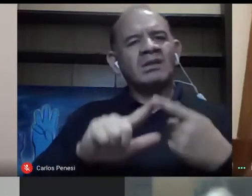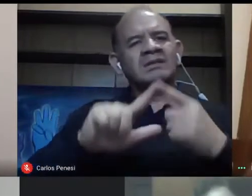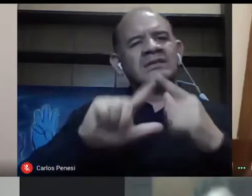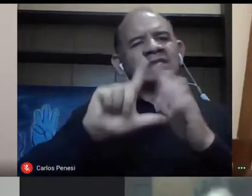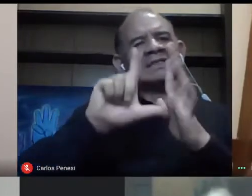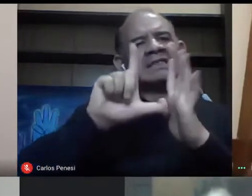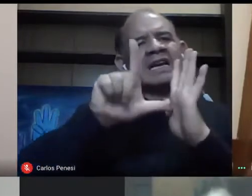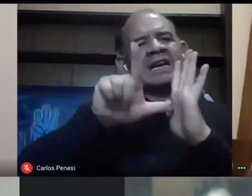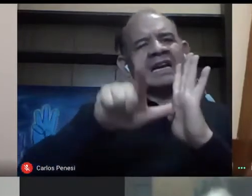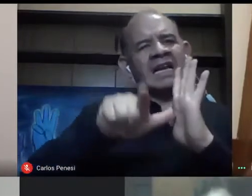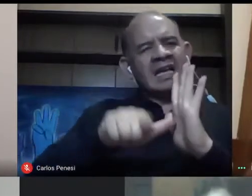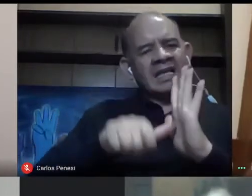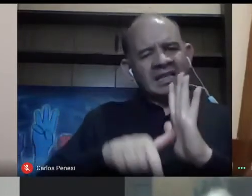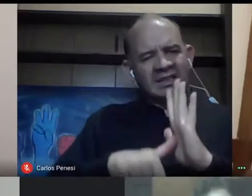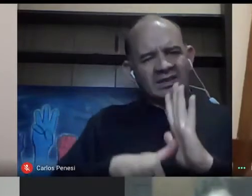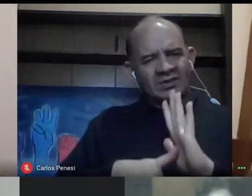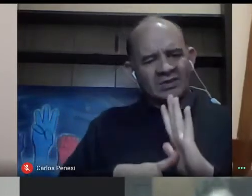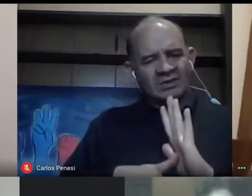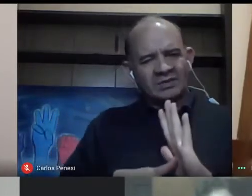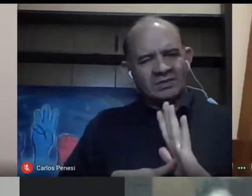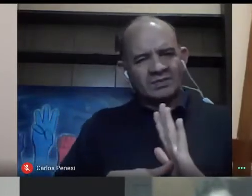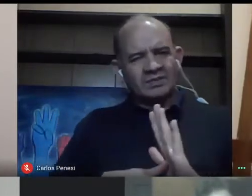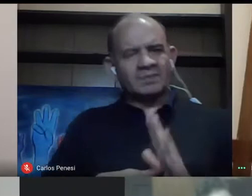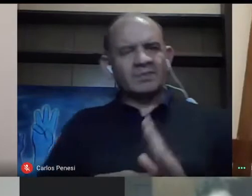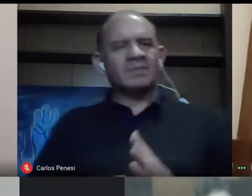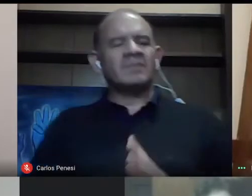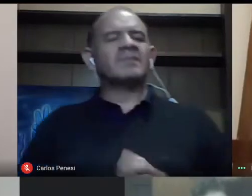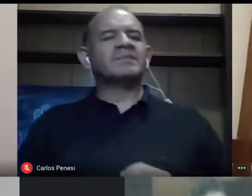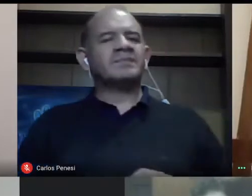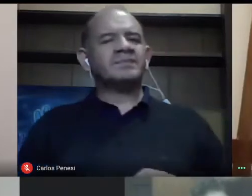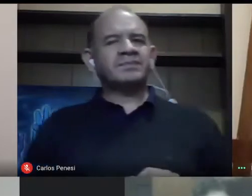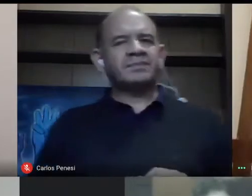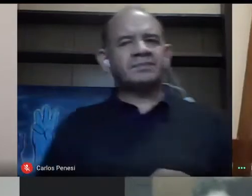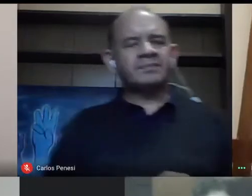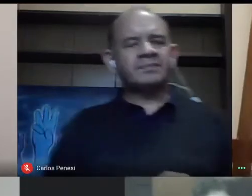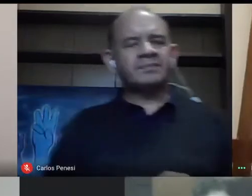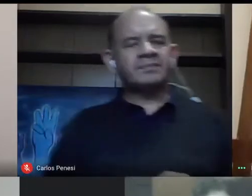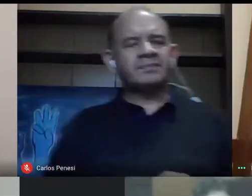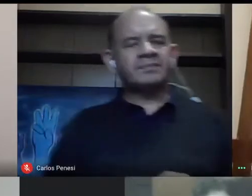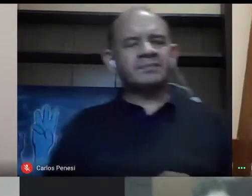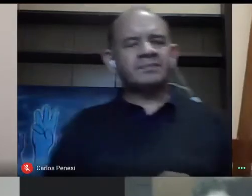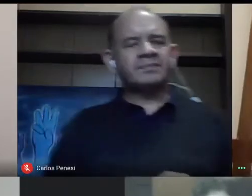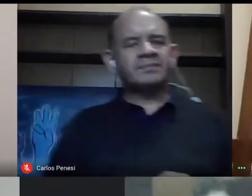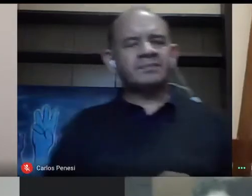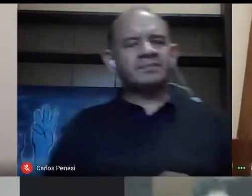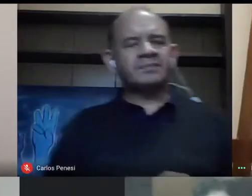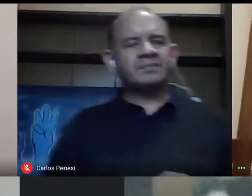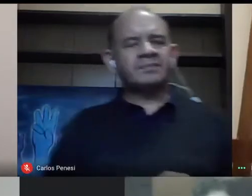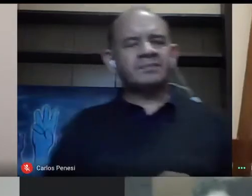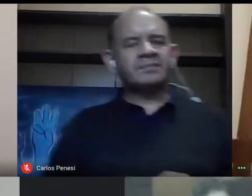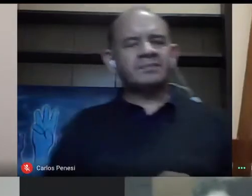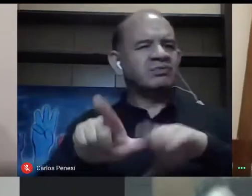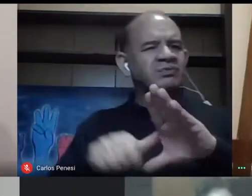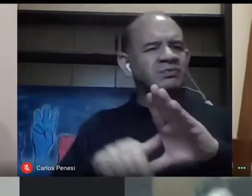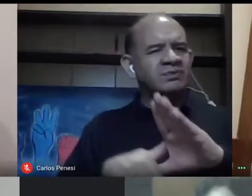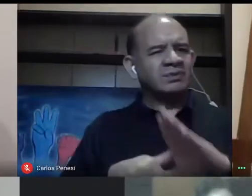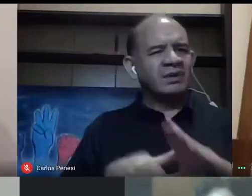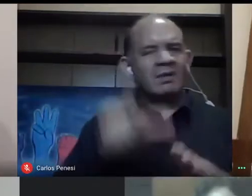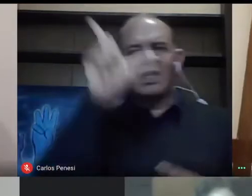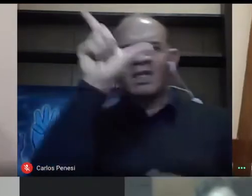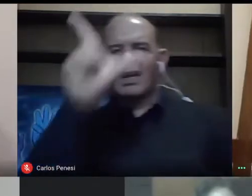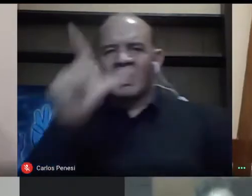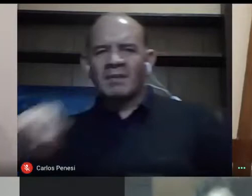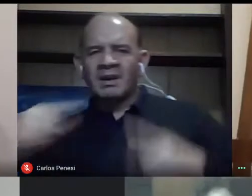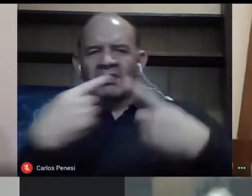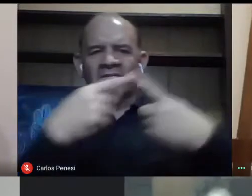una cebolla. Logramos la cáscara de vencer la resistencia y lograr un tratado. Después había que lograr que los países lo